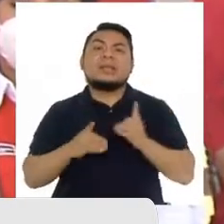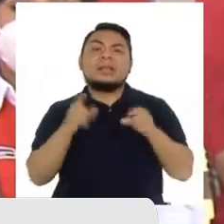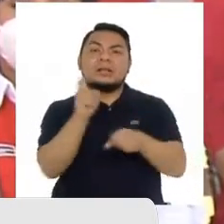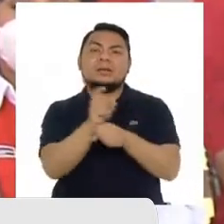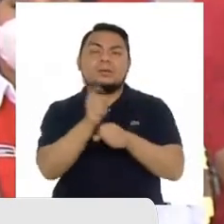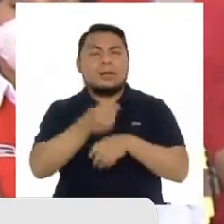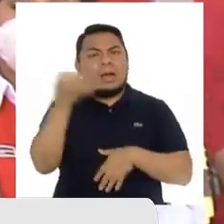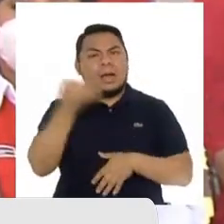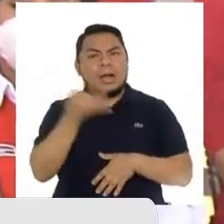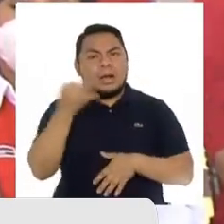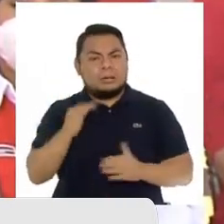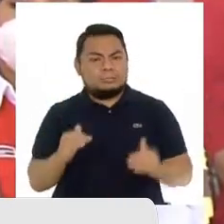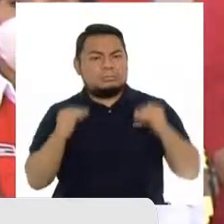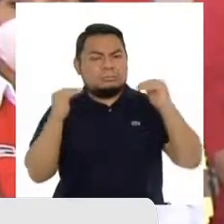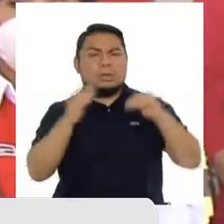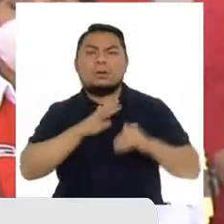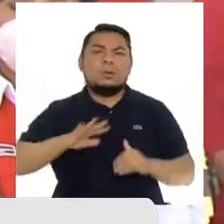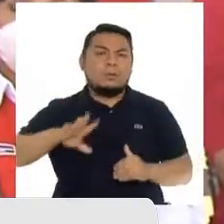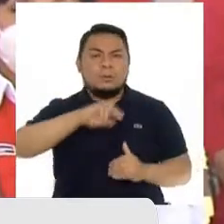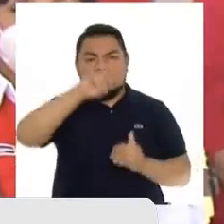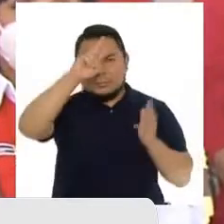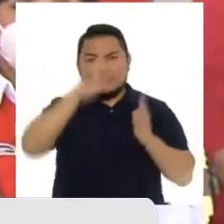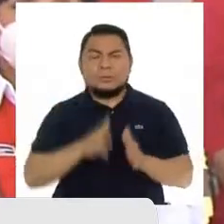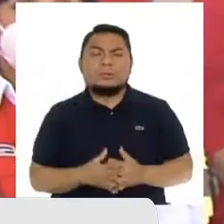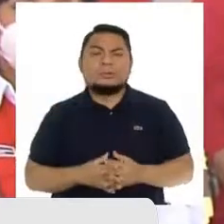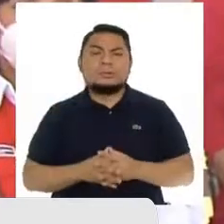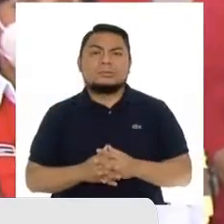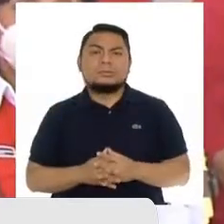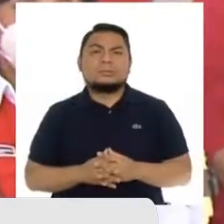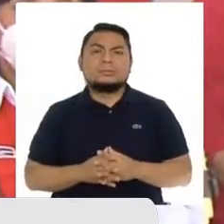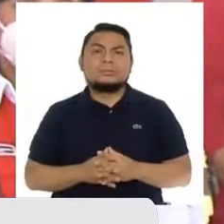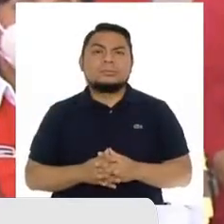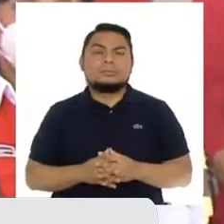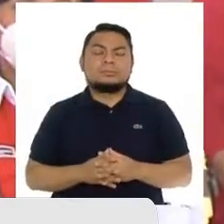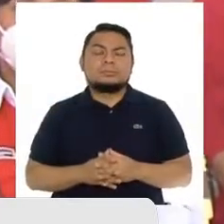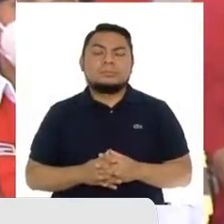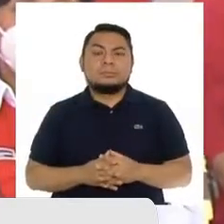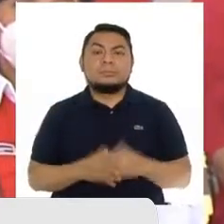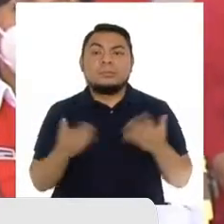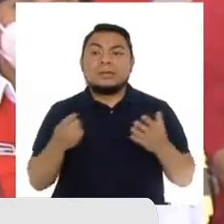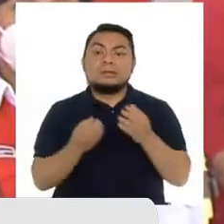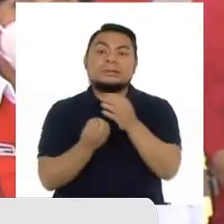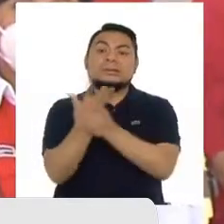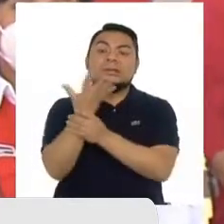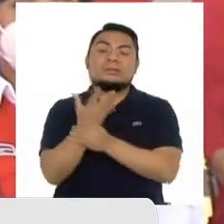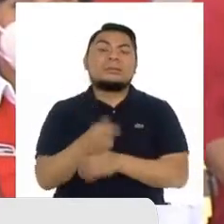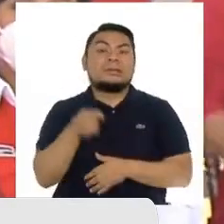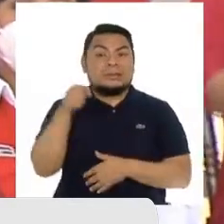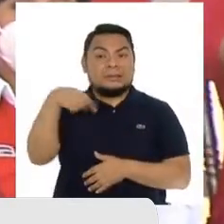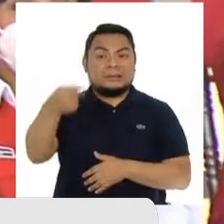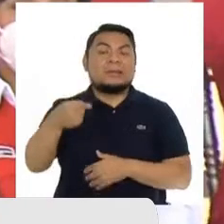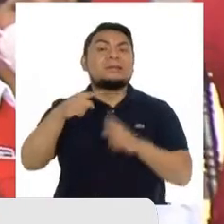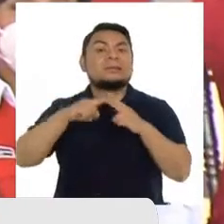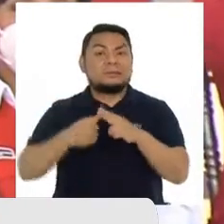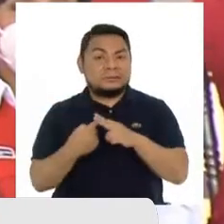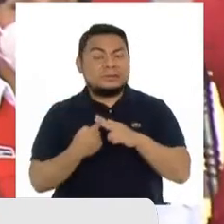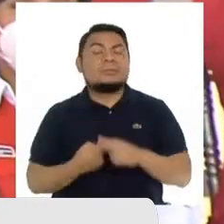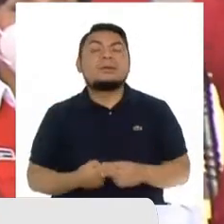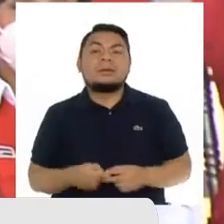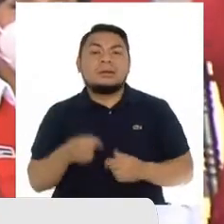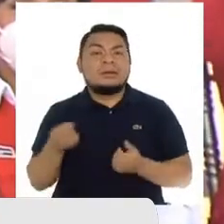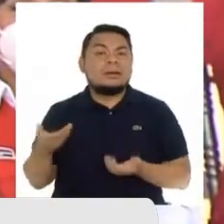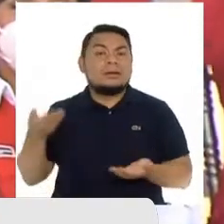calidad para todos los peruanos en septiembre y misa iniciamos la